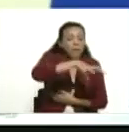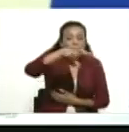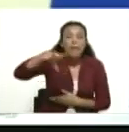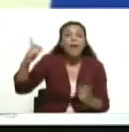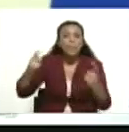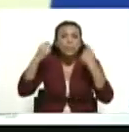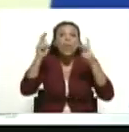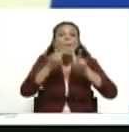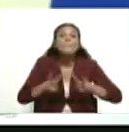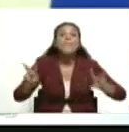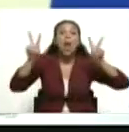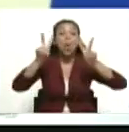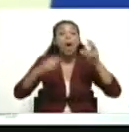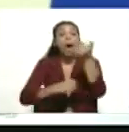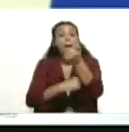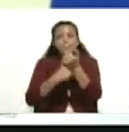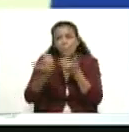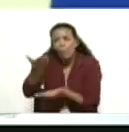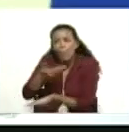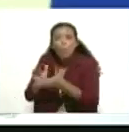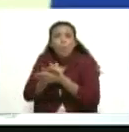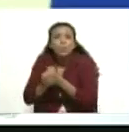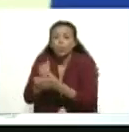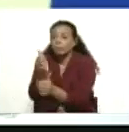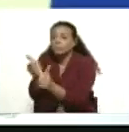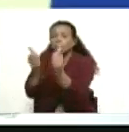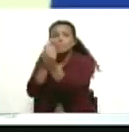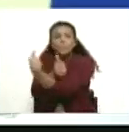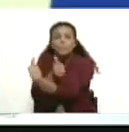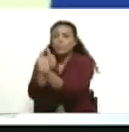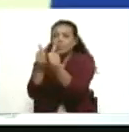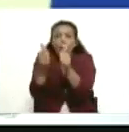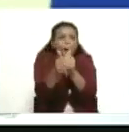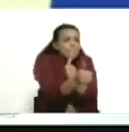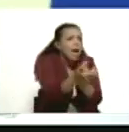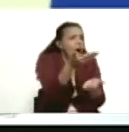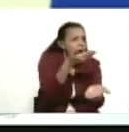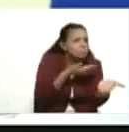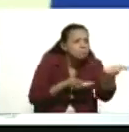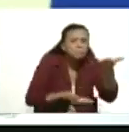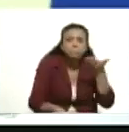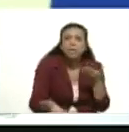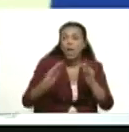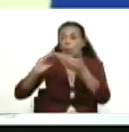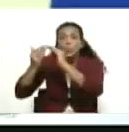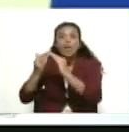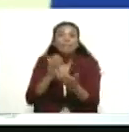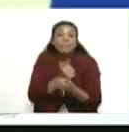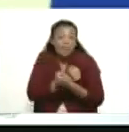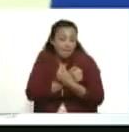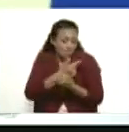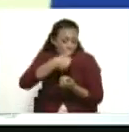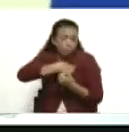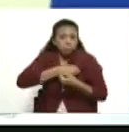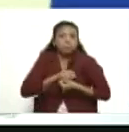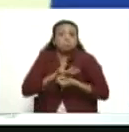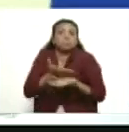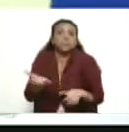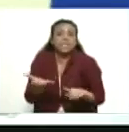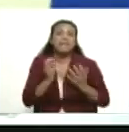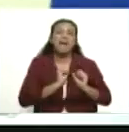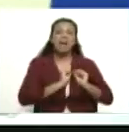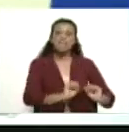Promover los valores del apoyo mutuo, de la solidaridad, del trabajo en comunidad, del amor. Y